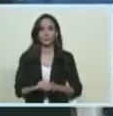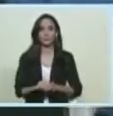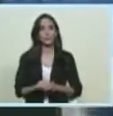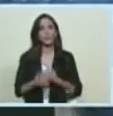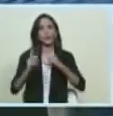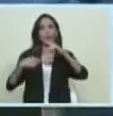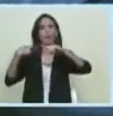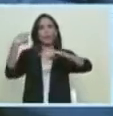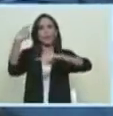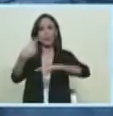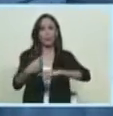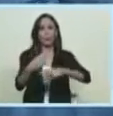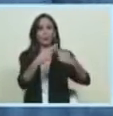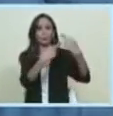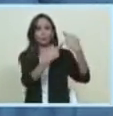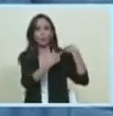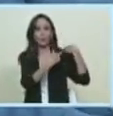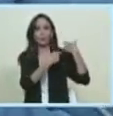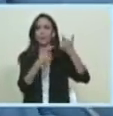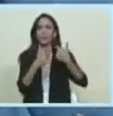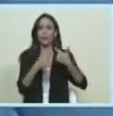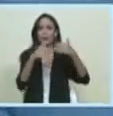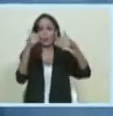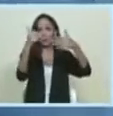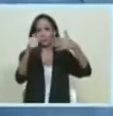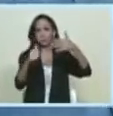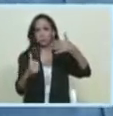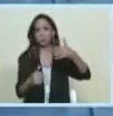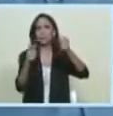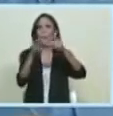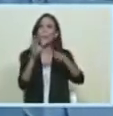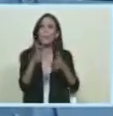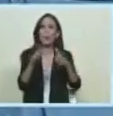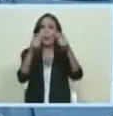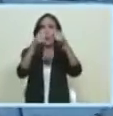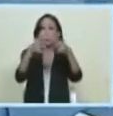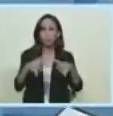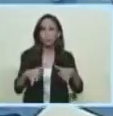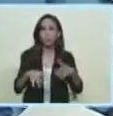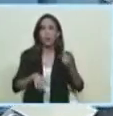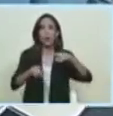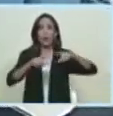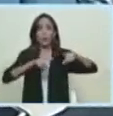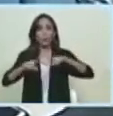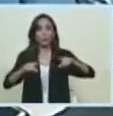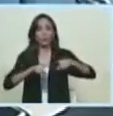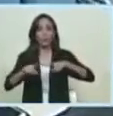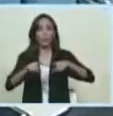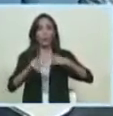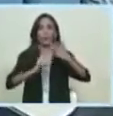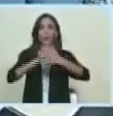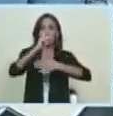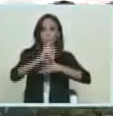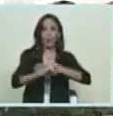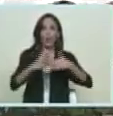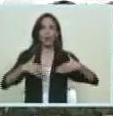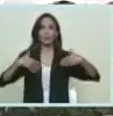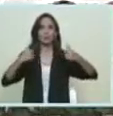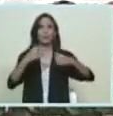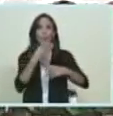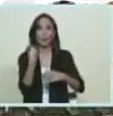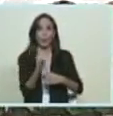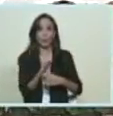Y después vienen las responsabilidades siguientes: los coordinadores del Plan Salud